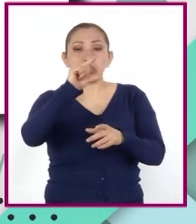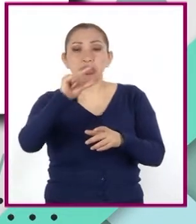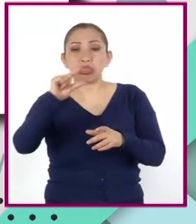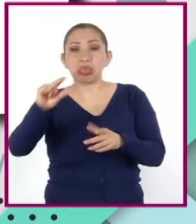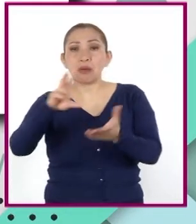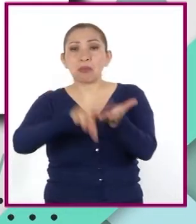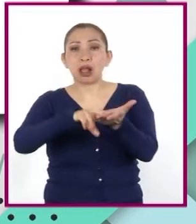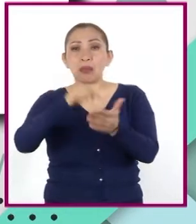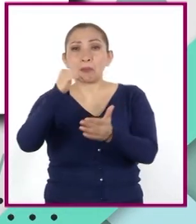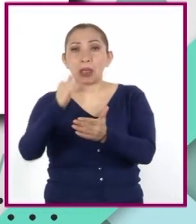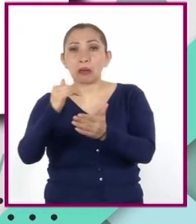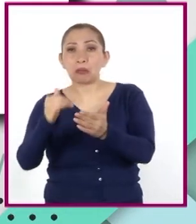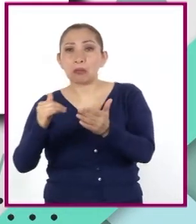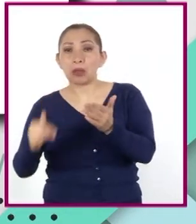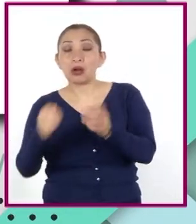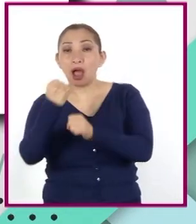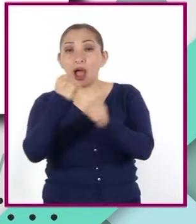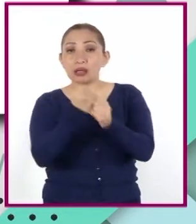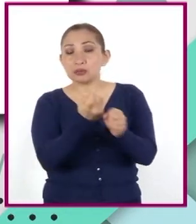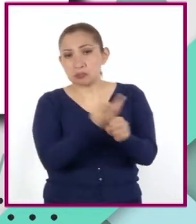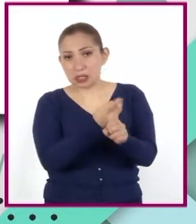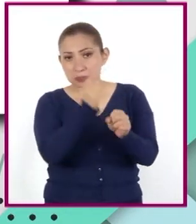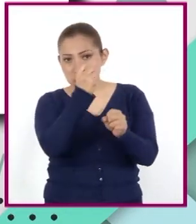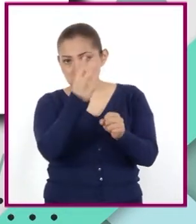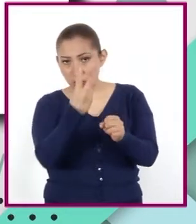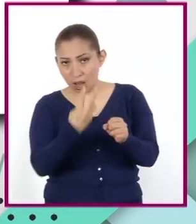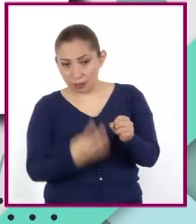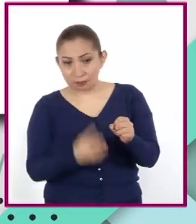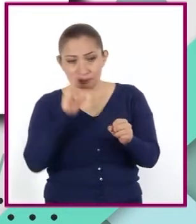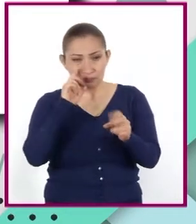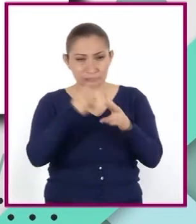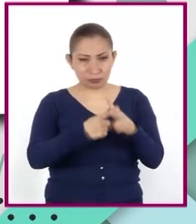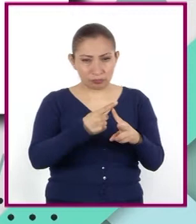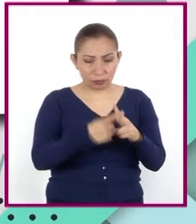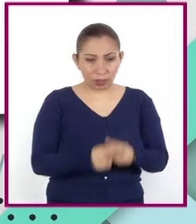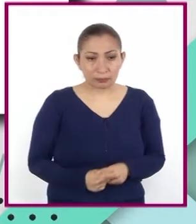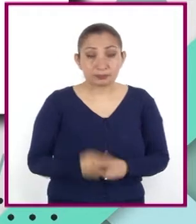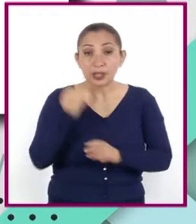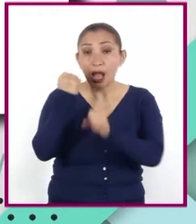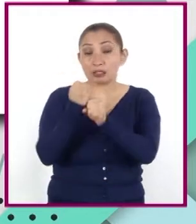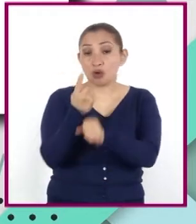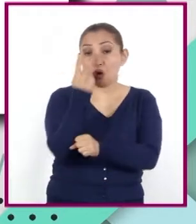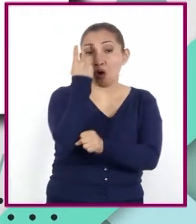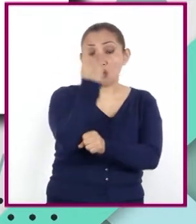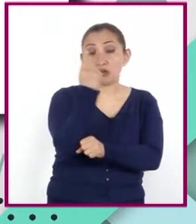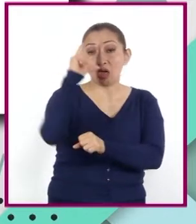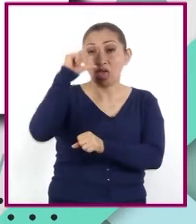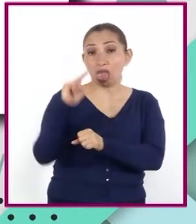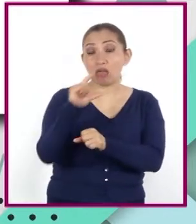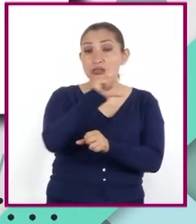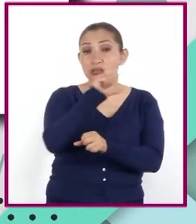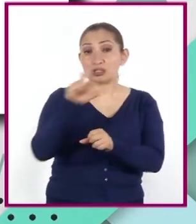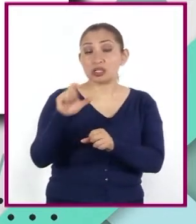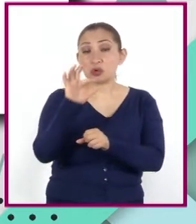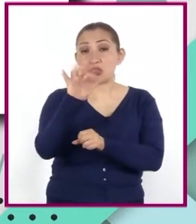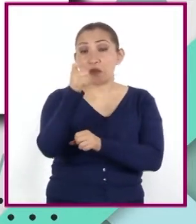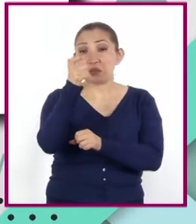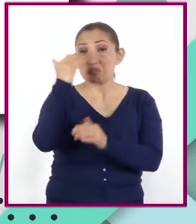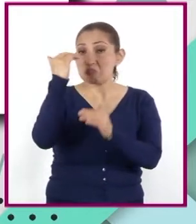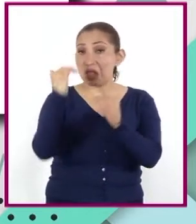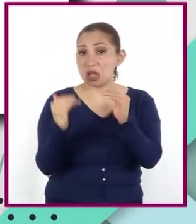al transcurrir los años. Calculando tenemos, en el año 1 se deprecia 750